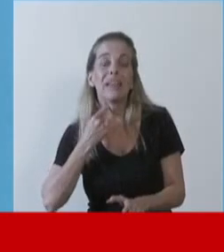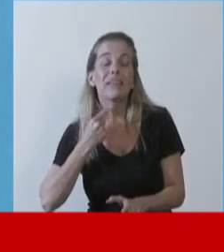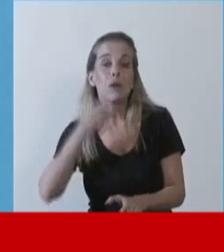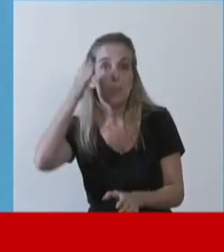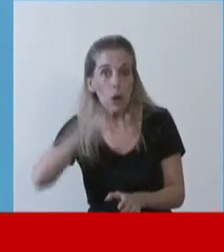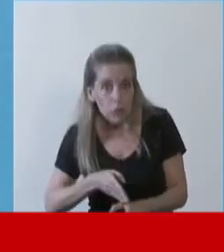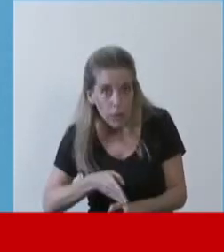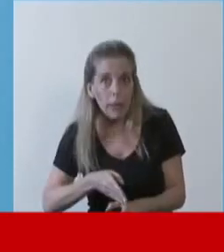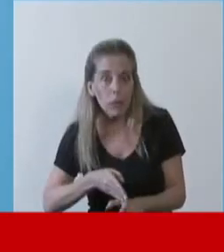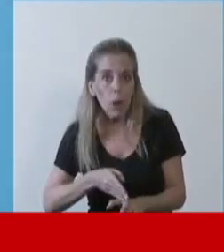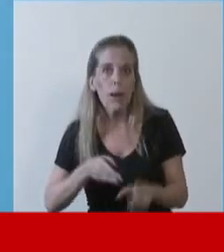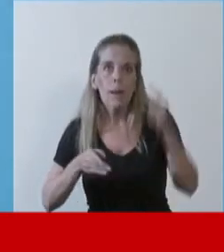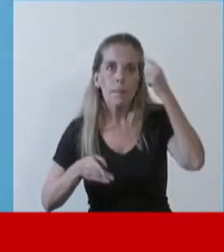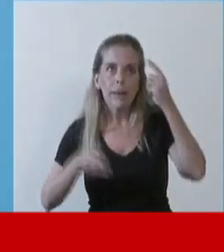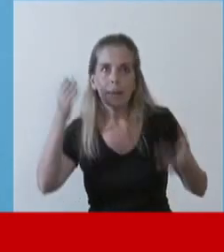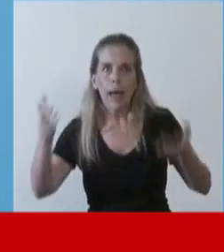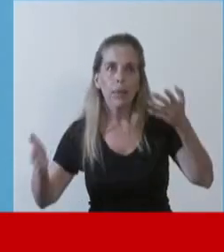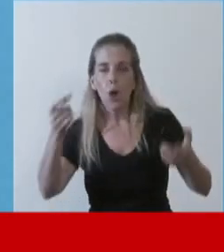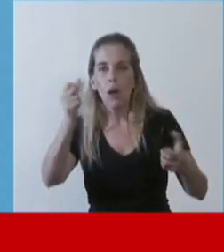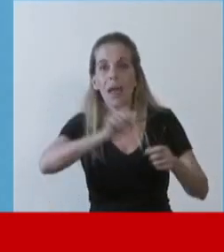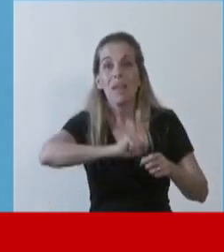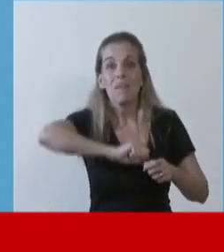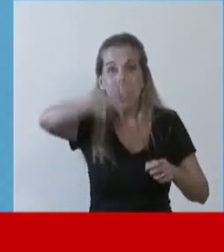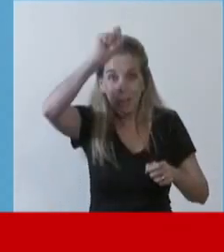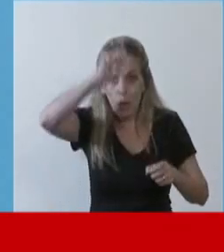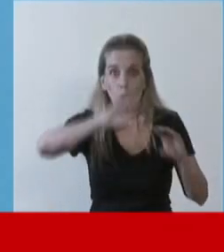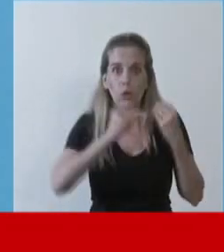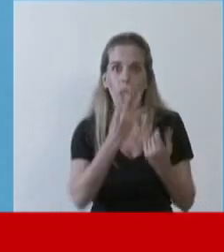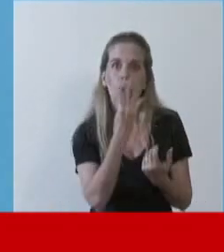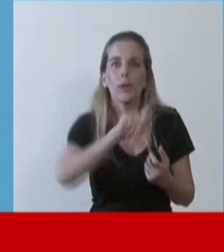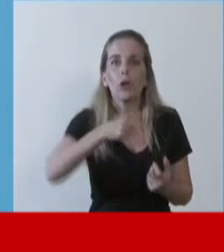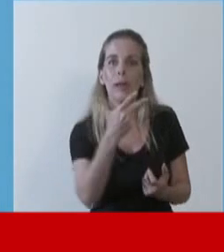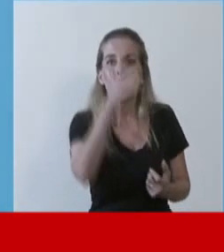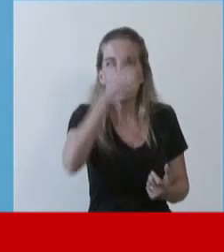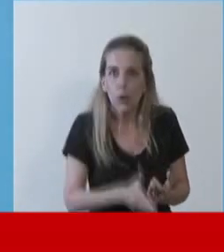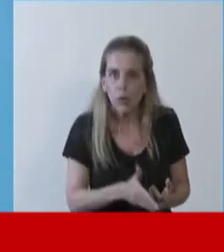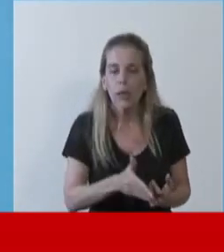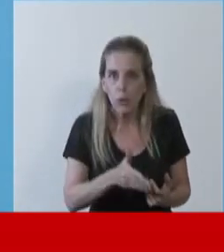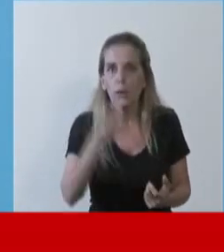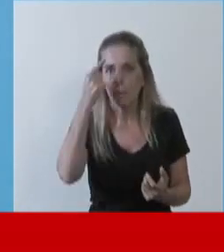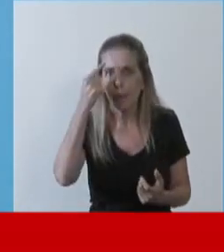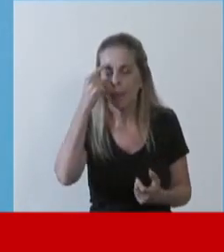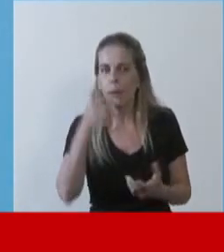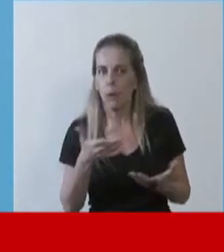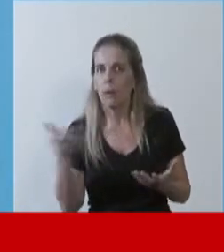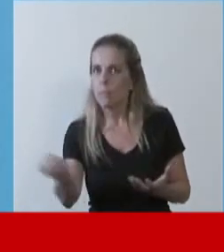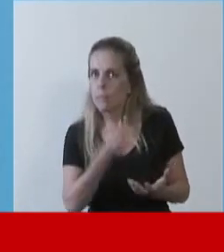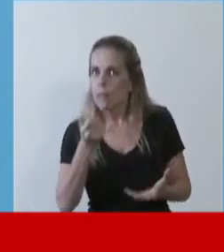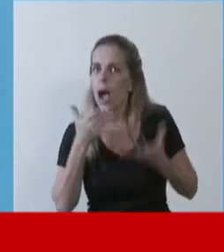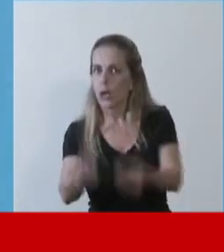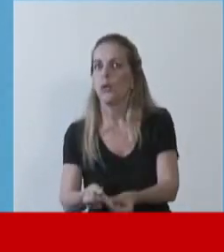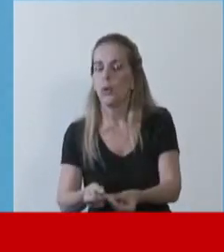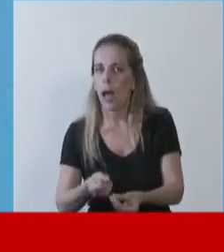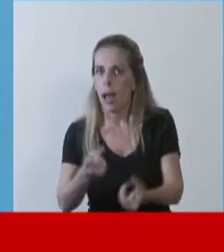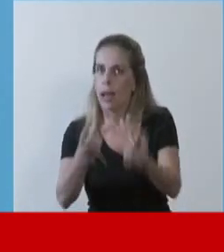13%, con una inflación para el bimestre de 4,3%. Estamos hablando de una recomposición muy importante que se